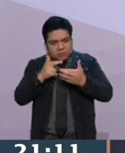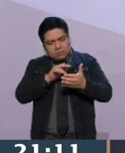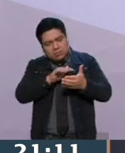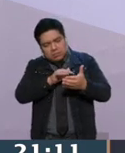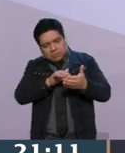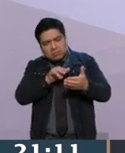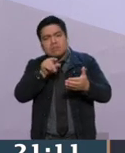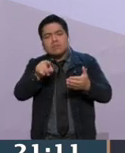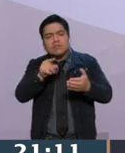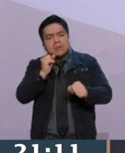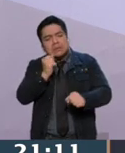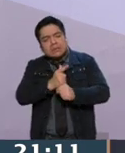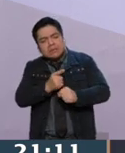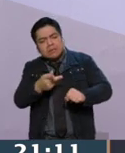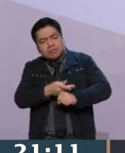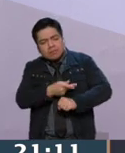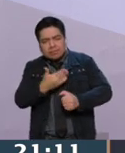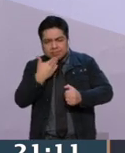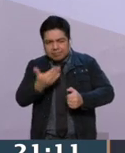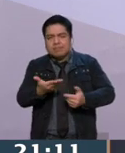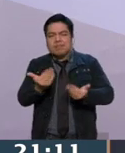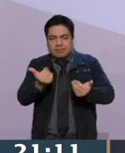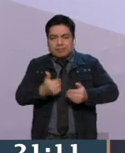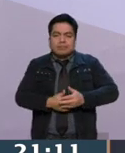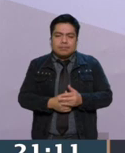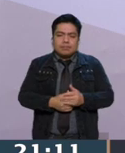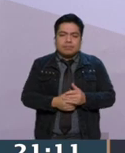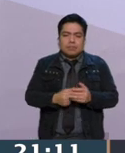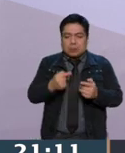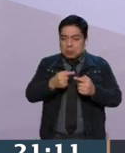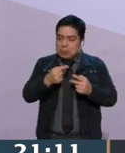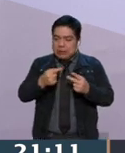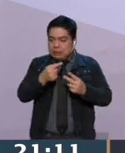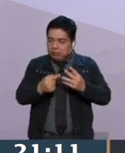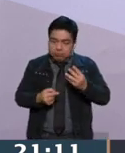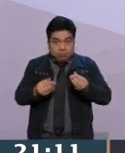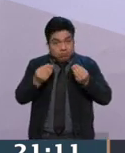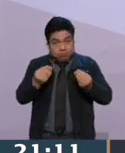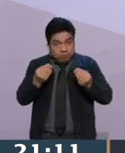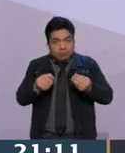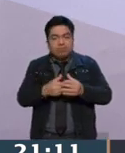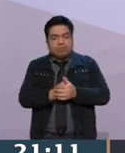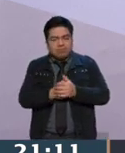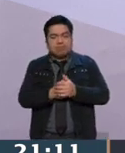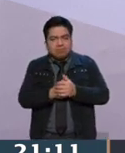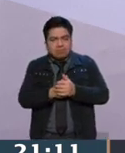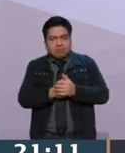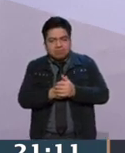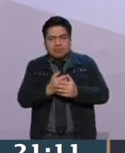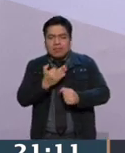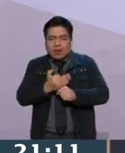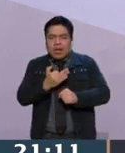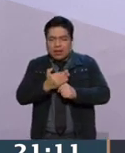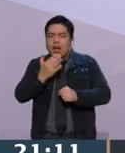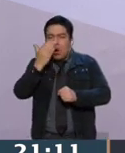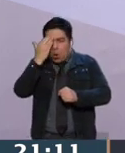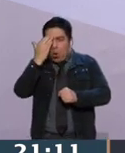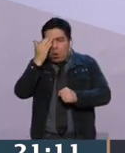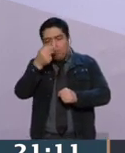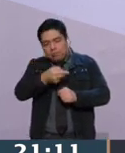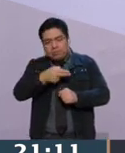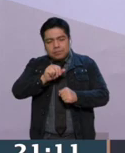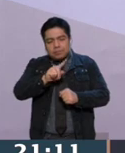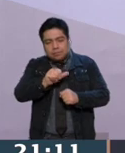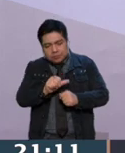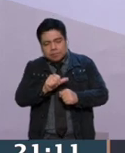Cuéntanos, ¿qué fue lo que tú identificaste? Varias cosas. Supongo que ya todo el auditorio está familiarizado con la nota. Se